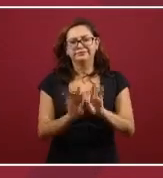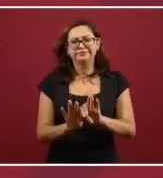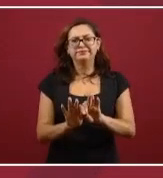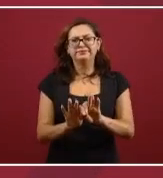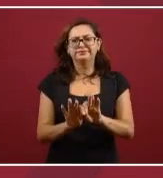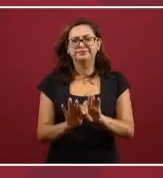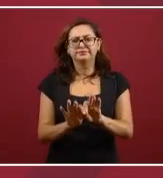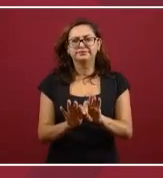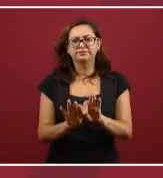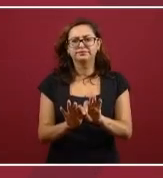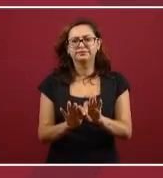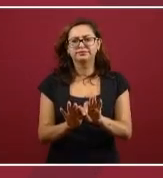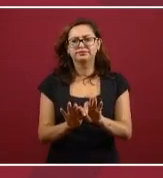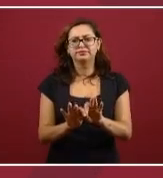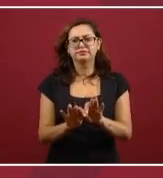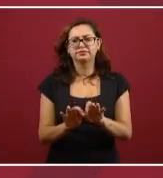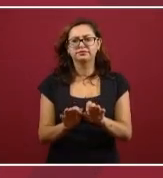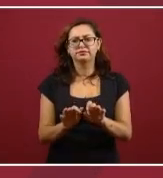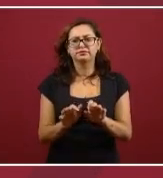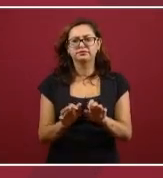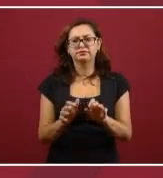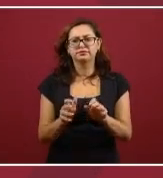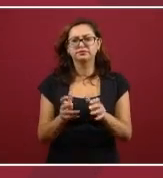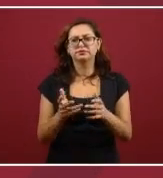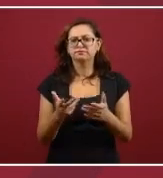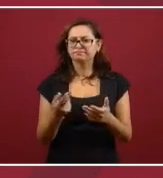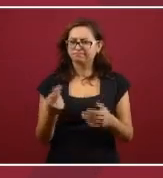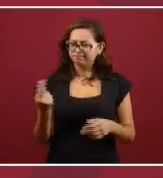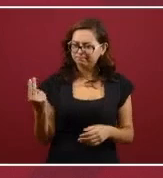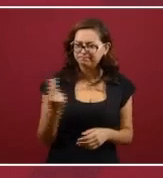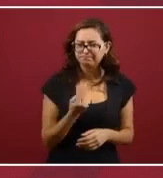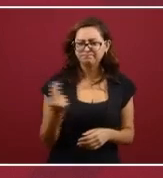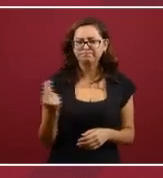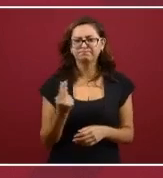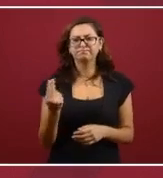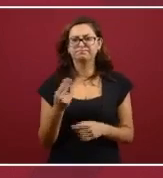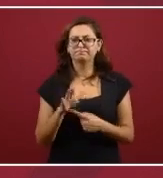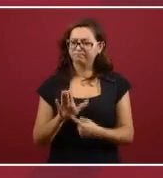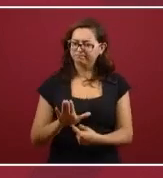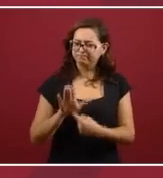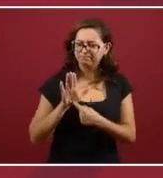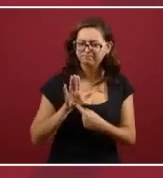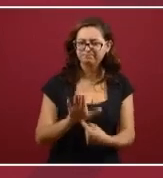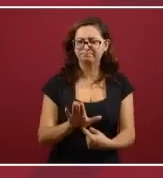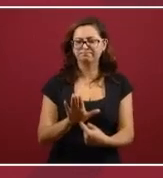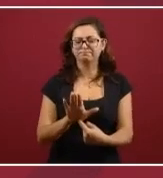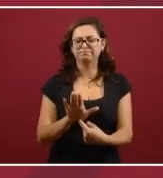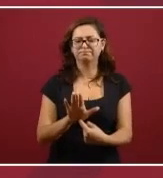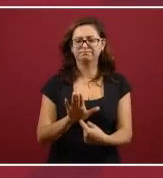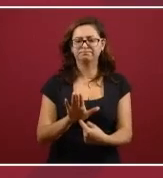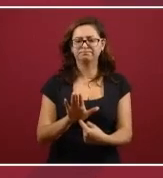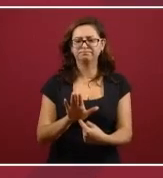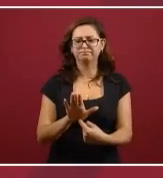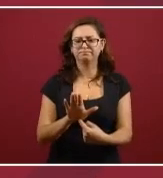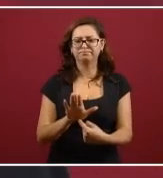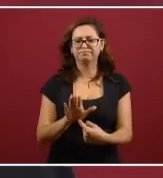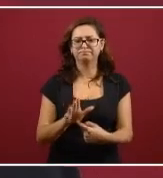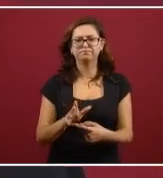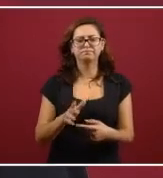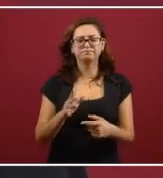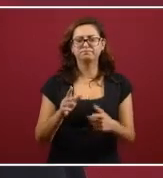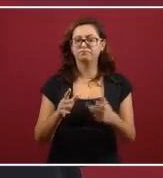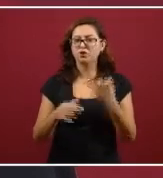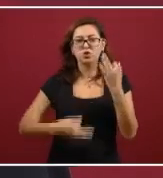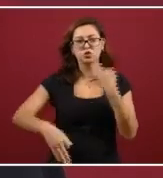para que se conozca y todos nos volvamos